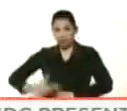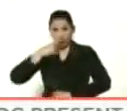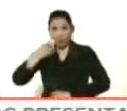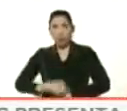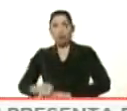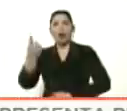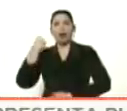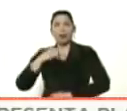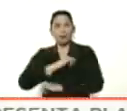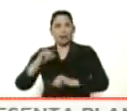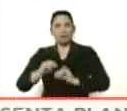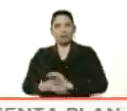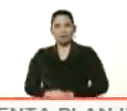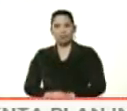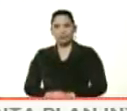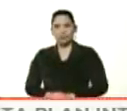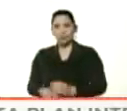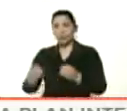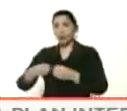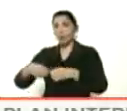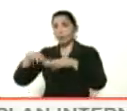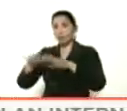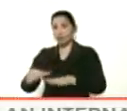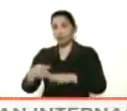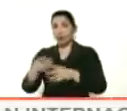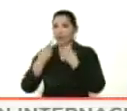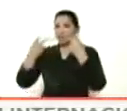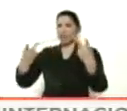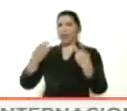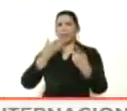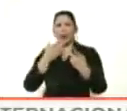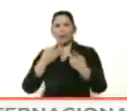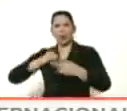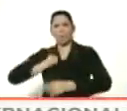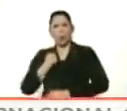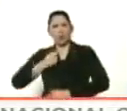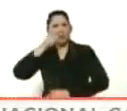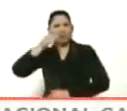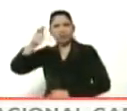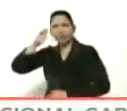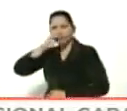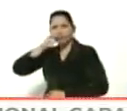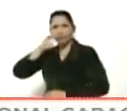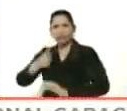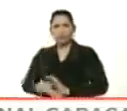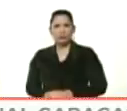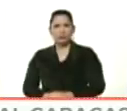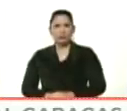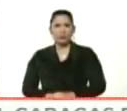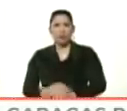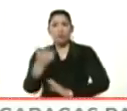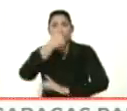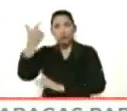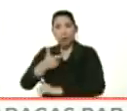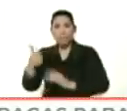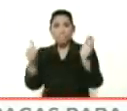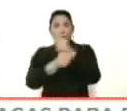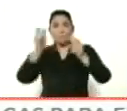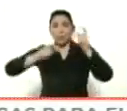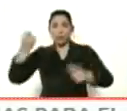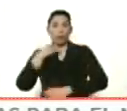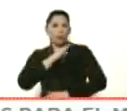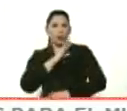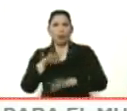ayer, que los belgas con bombos y platillos anunciaron una especie de policía epidemiológica que iba a buscar los casos. Bueno, cuando los